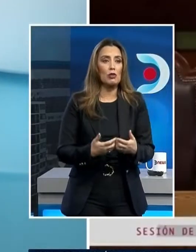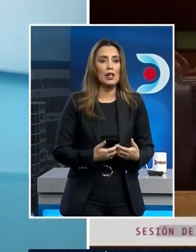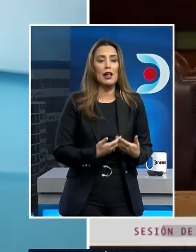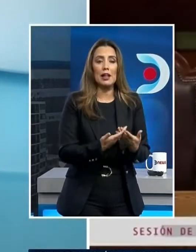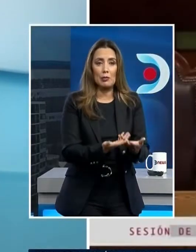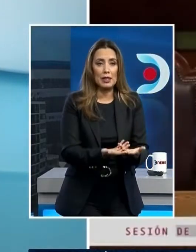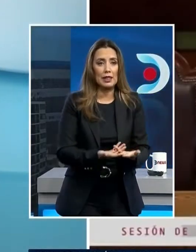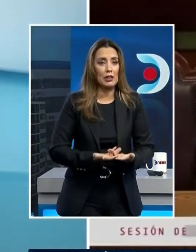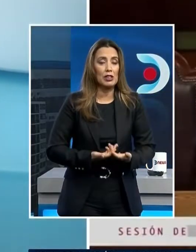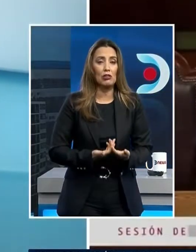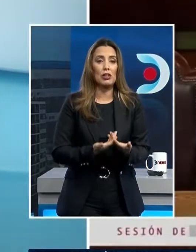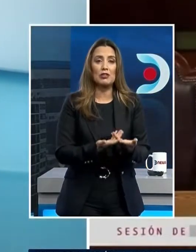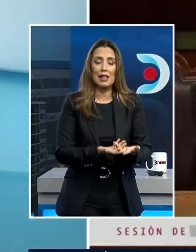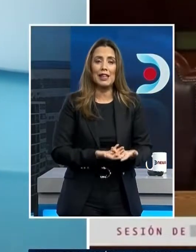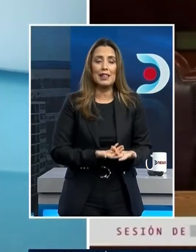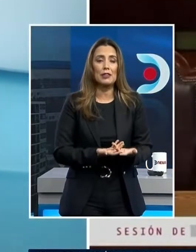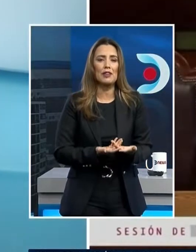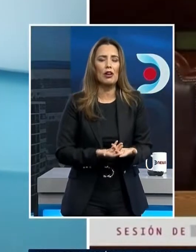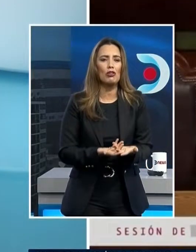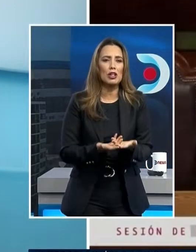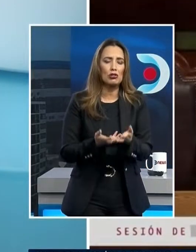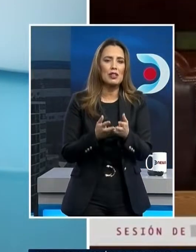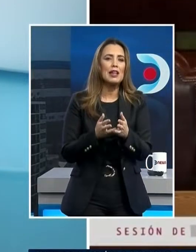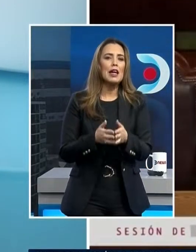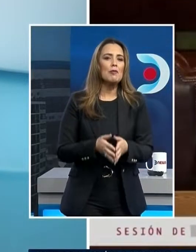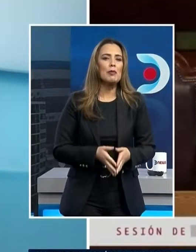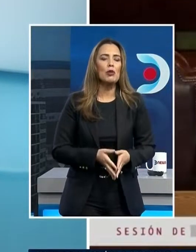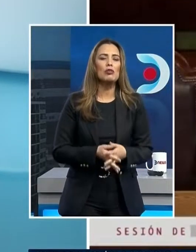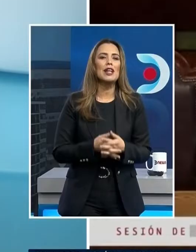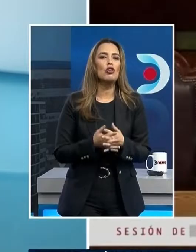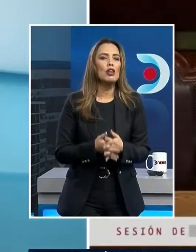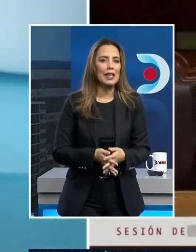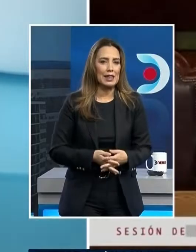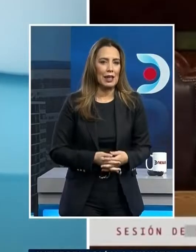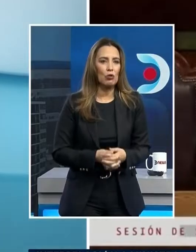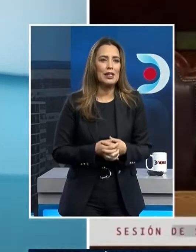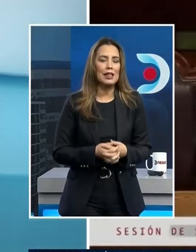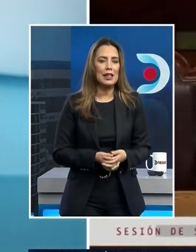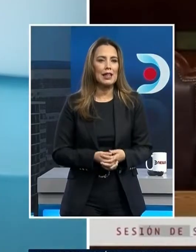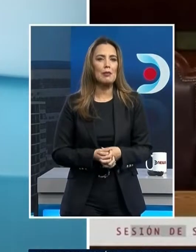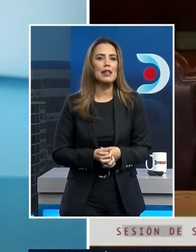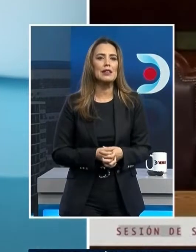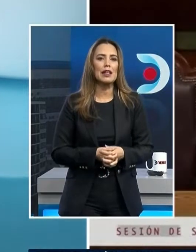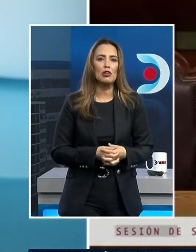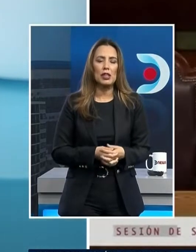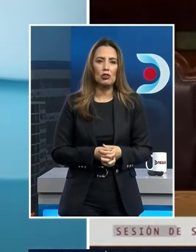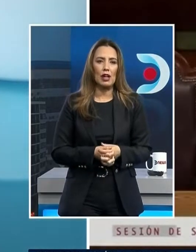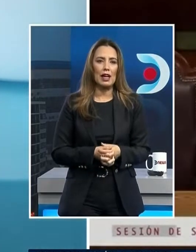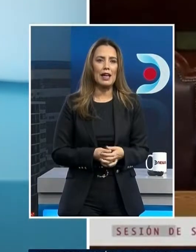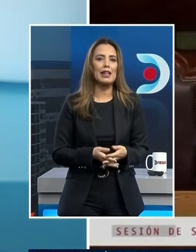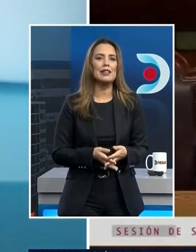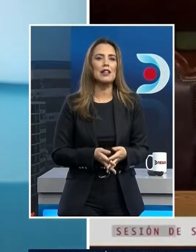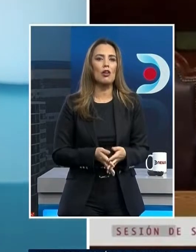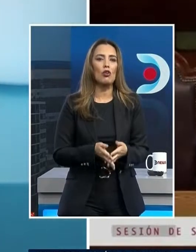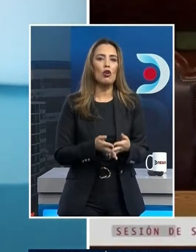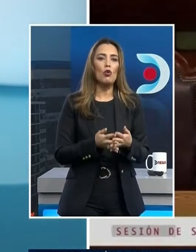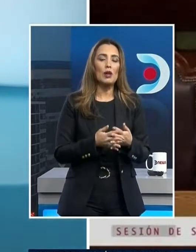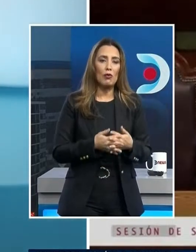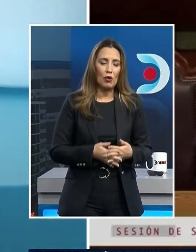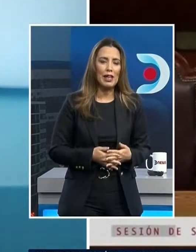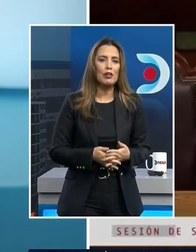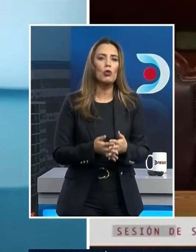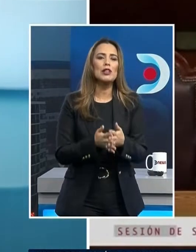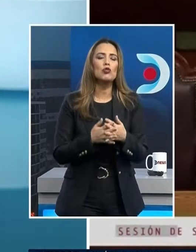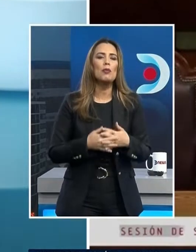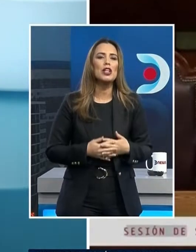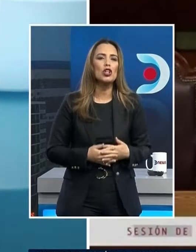la seguridad. A la ministra Carolina Toá no se la ha identificado con ello. Entonces, mi pregunta concreta, ¿usted cree que la ministra Carolina Toá ha realizado una